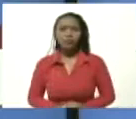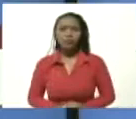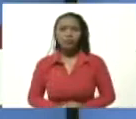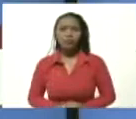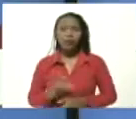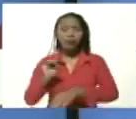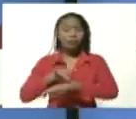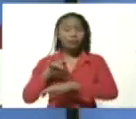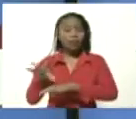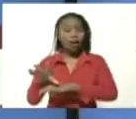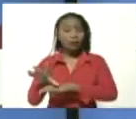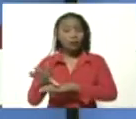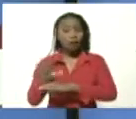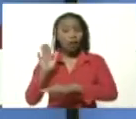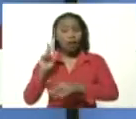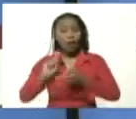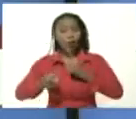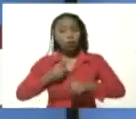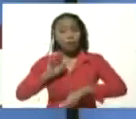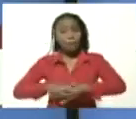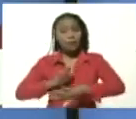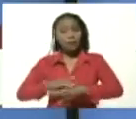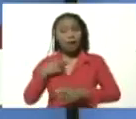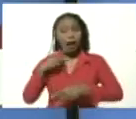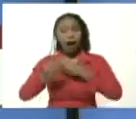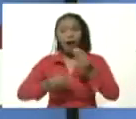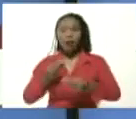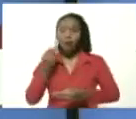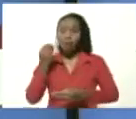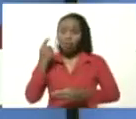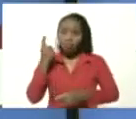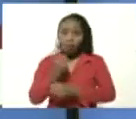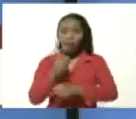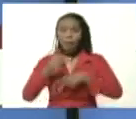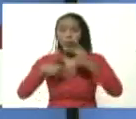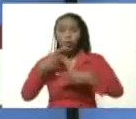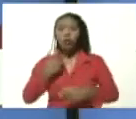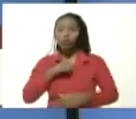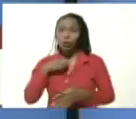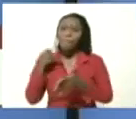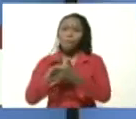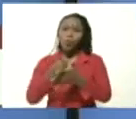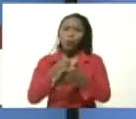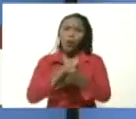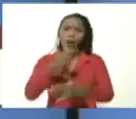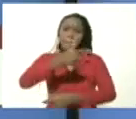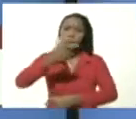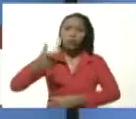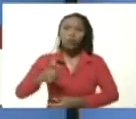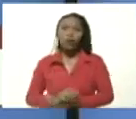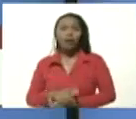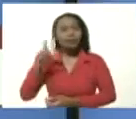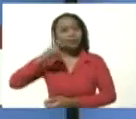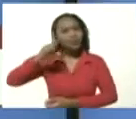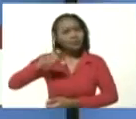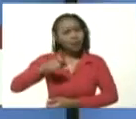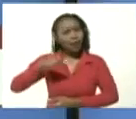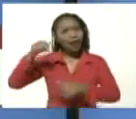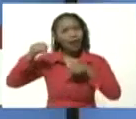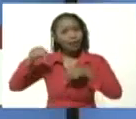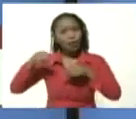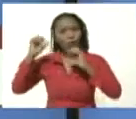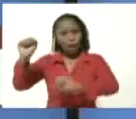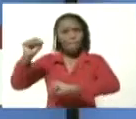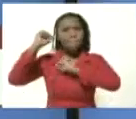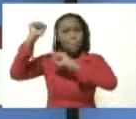Dejar que las cosas van a ocurrir, no, uno tiene que hacerlas en política. Por eso le hemos insistido a nuestra gente la necesidad de que esta sea una